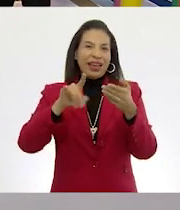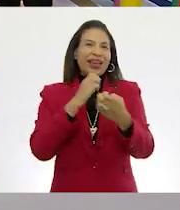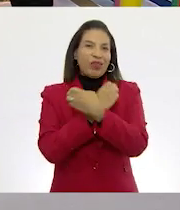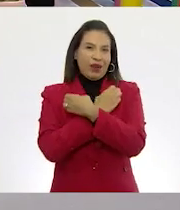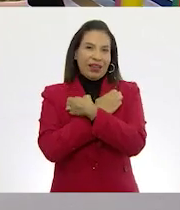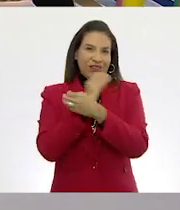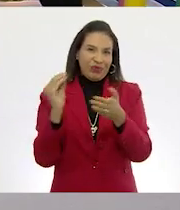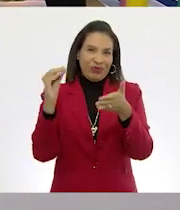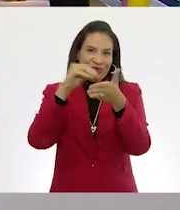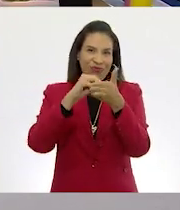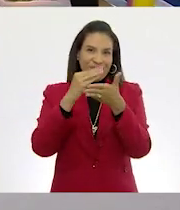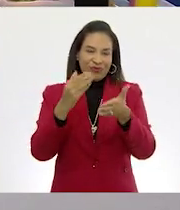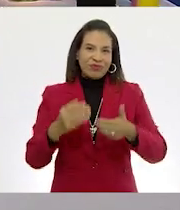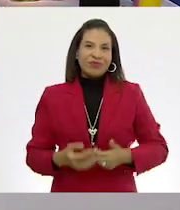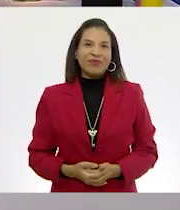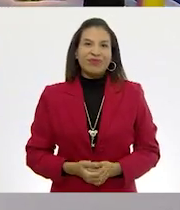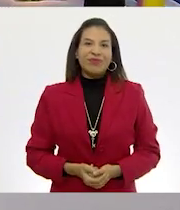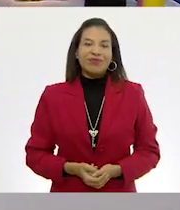educación.